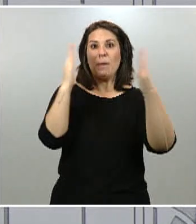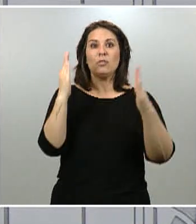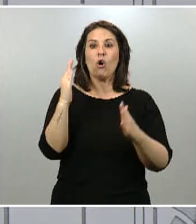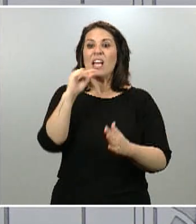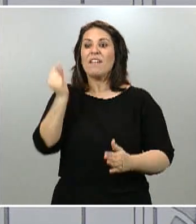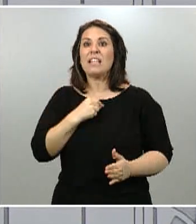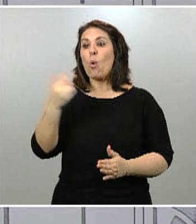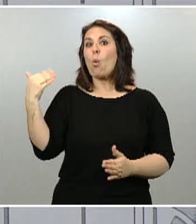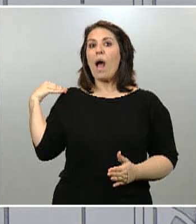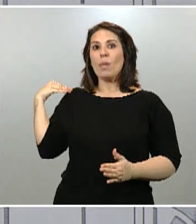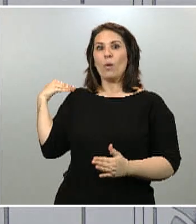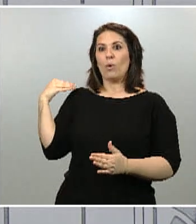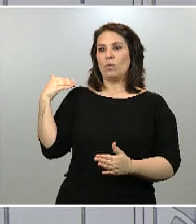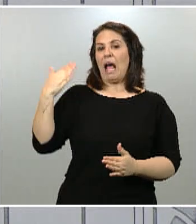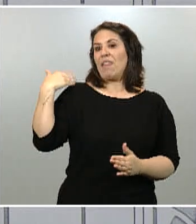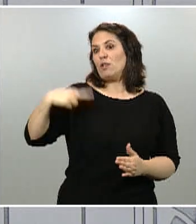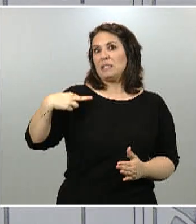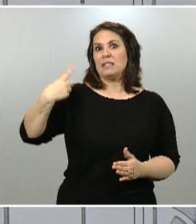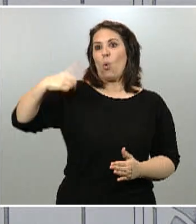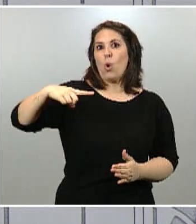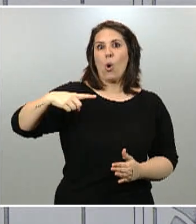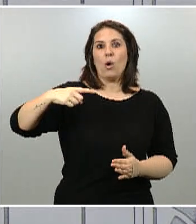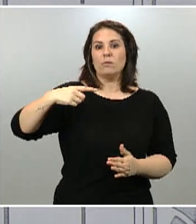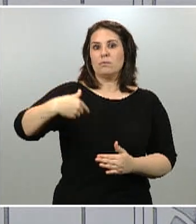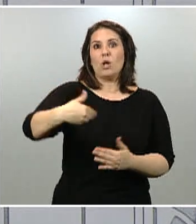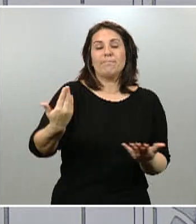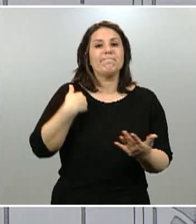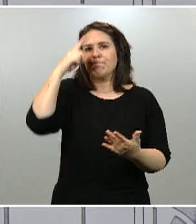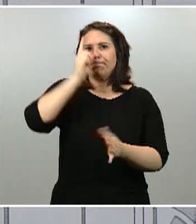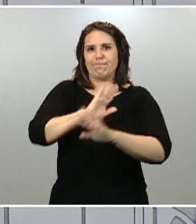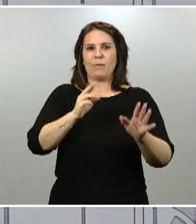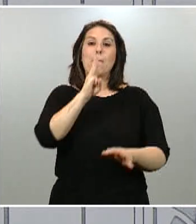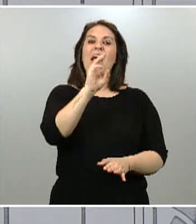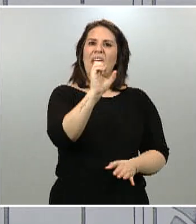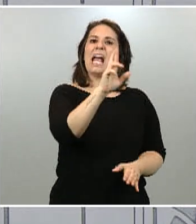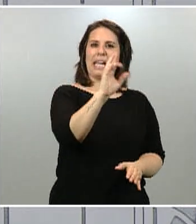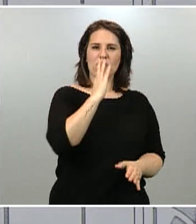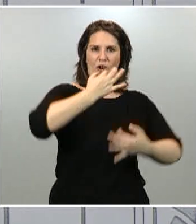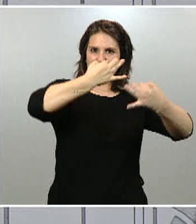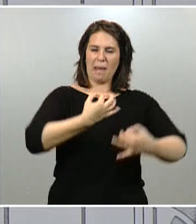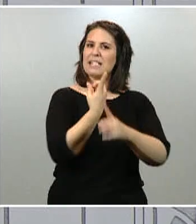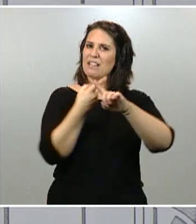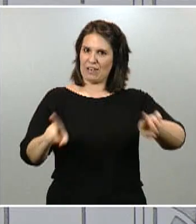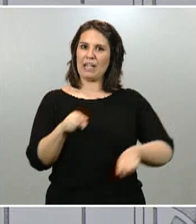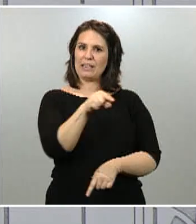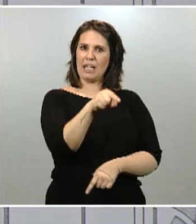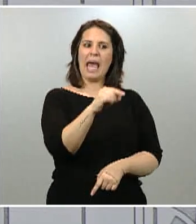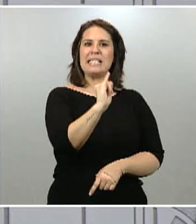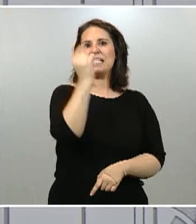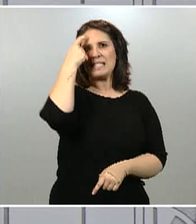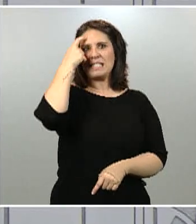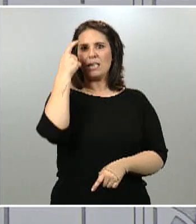podemos ponerlos en la misma serie que aquellos que tienen una PCR confirmada y que podemos, por lo tanto ubicarlos en el